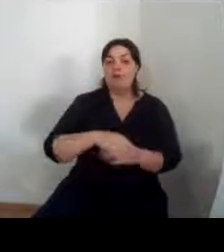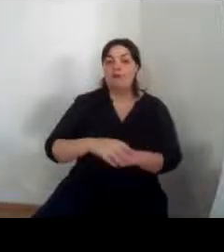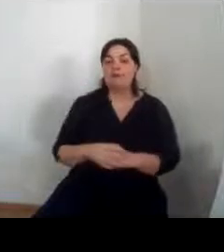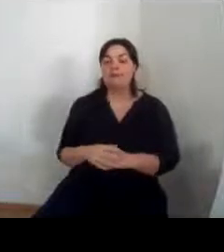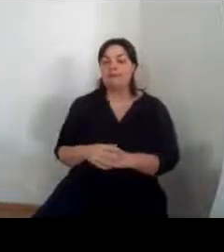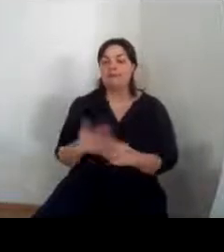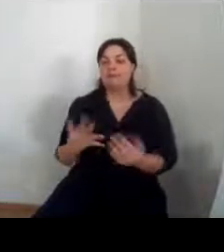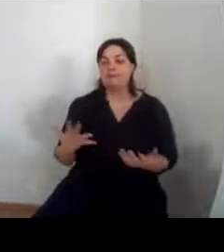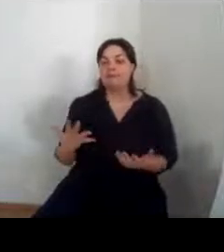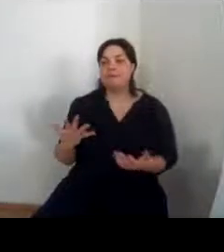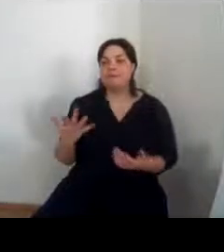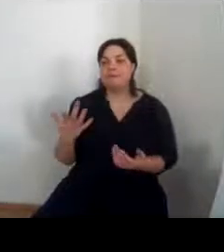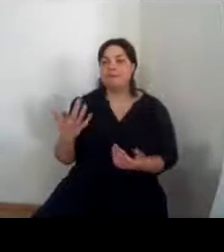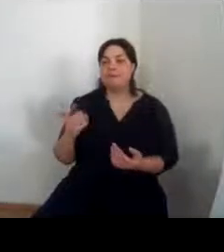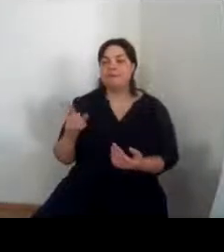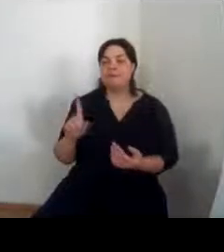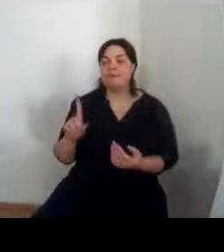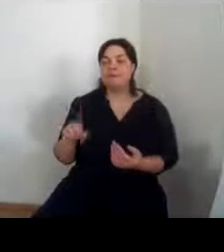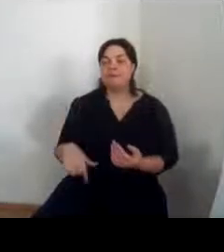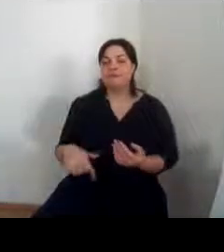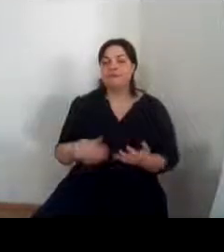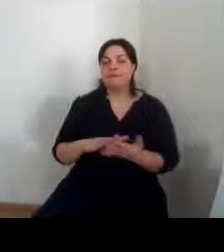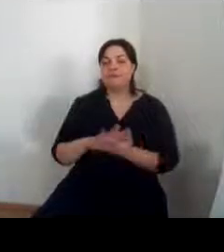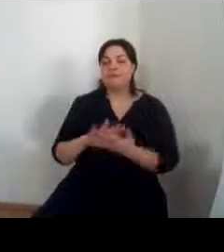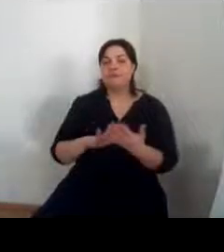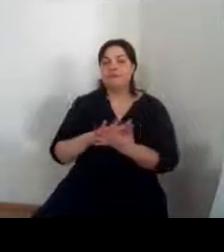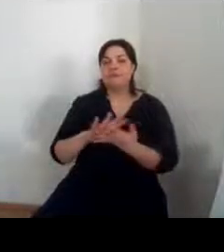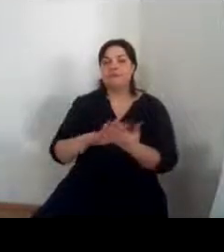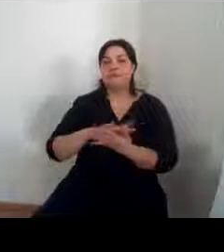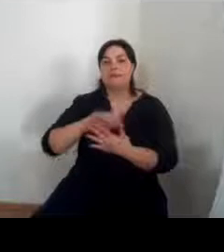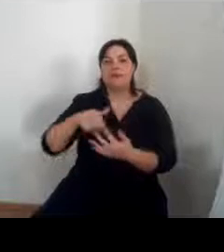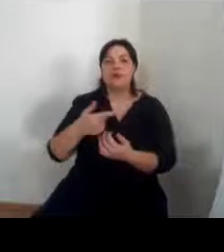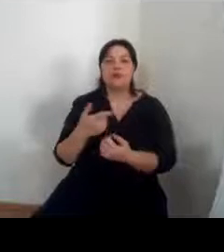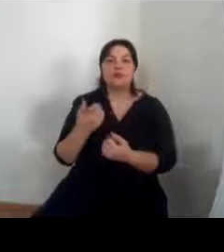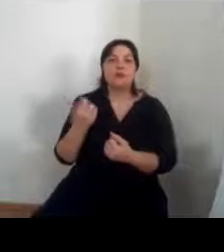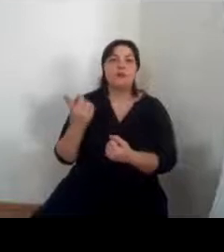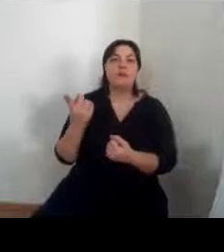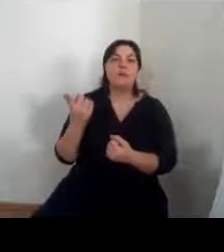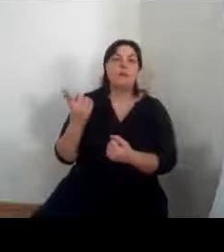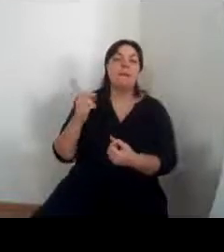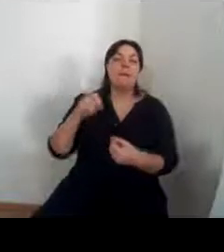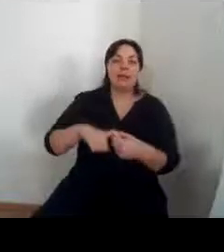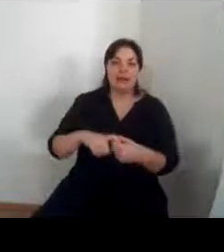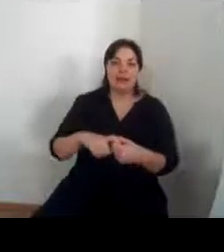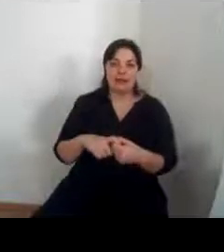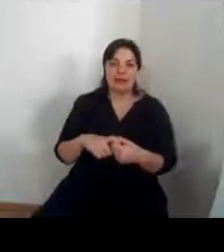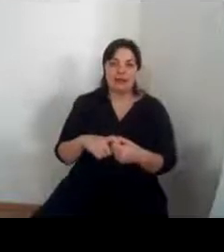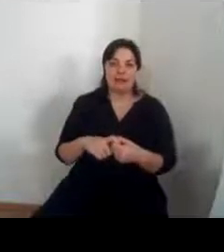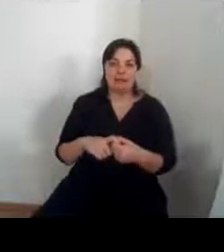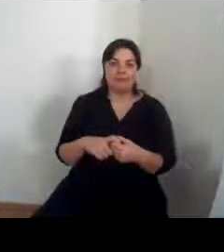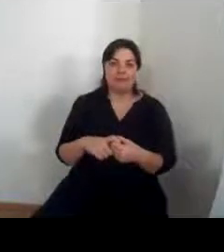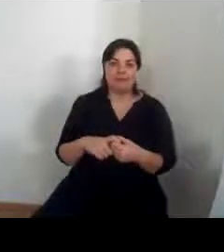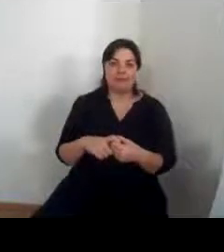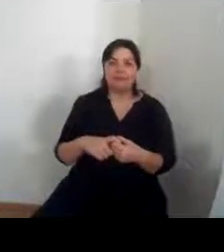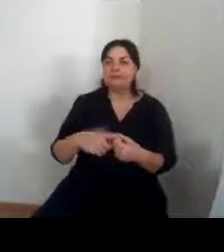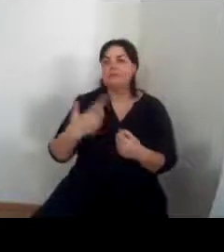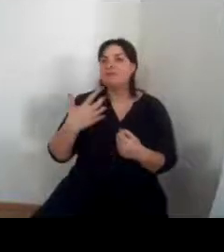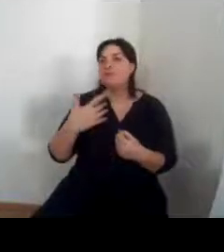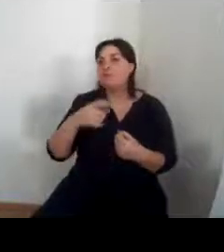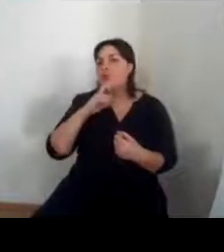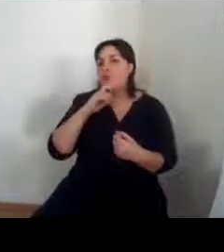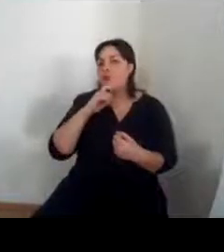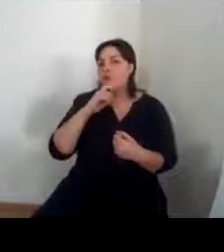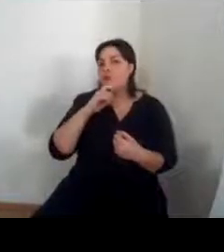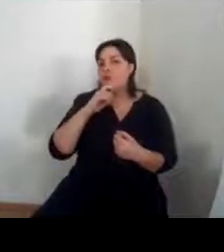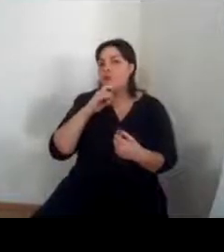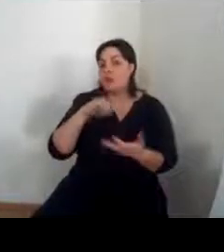manera se trata de que participemos, de que participemos en ese desarrollo a través de